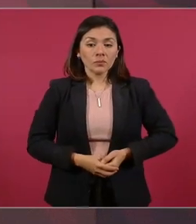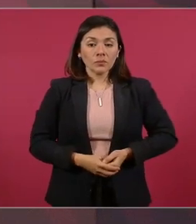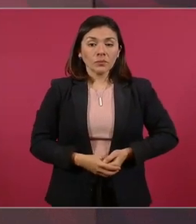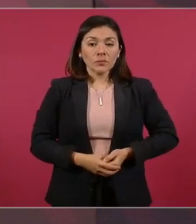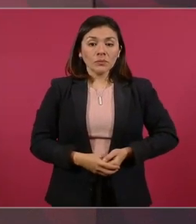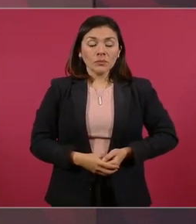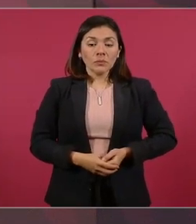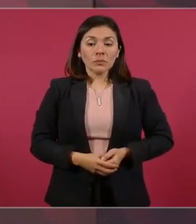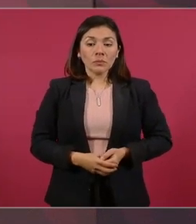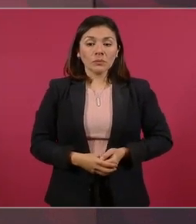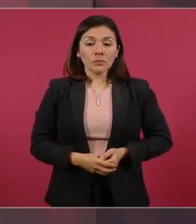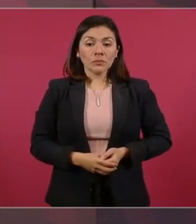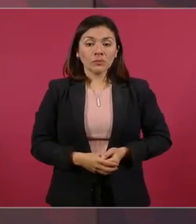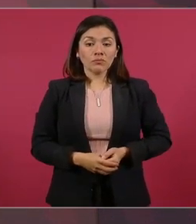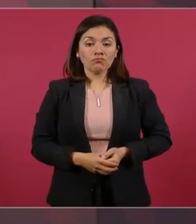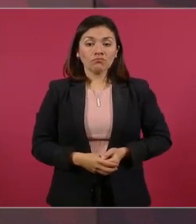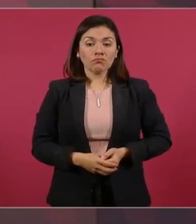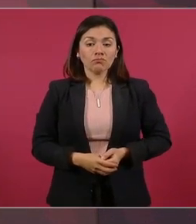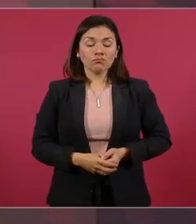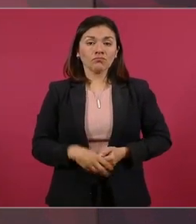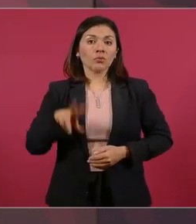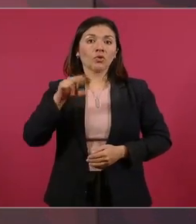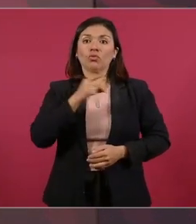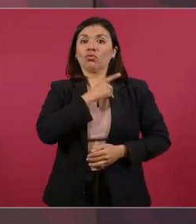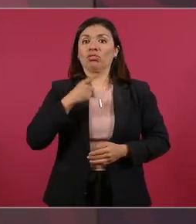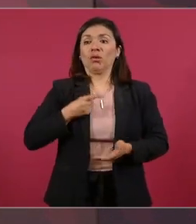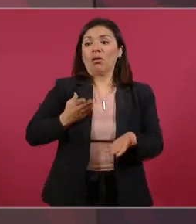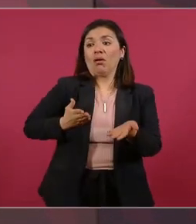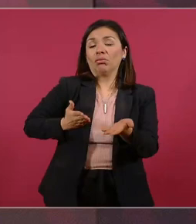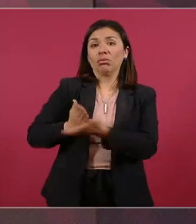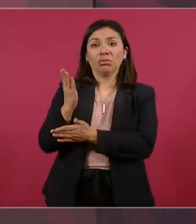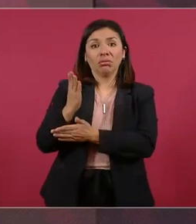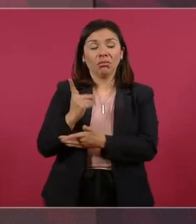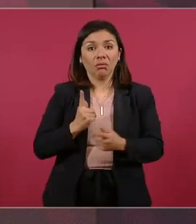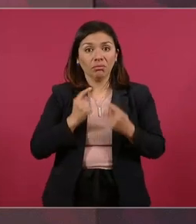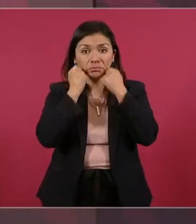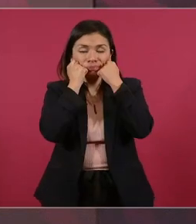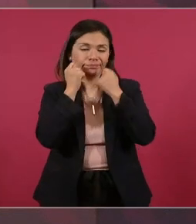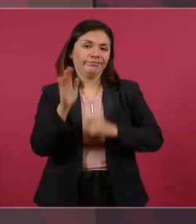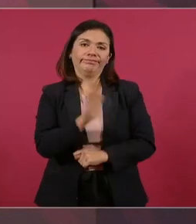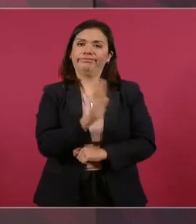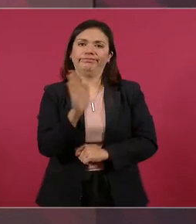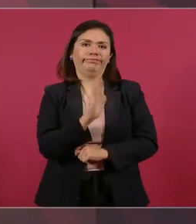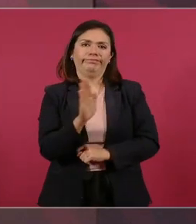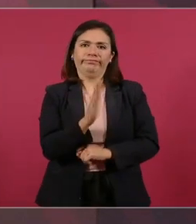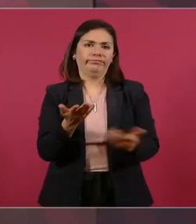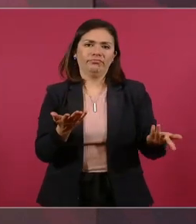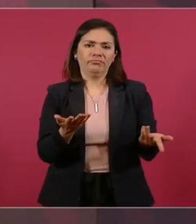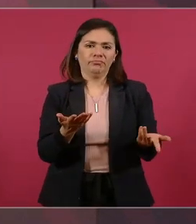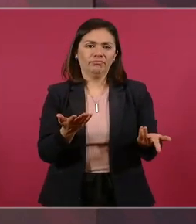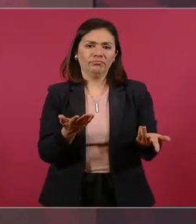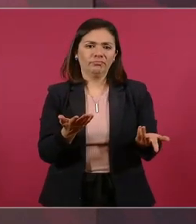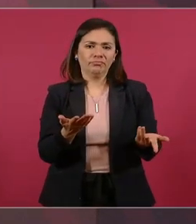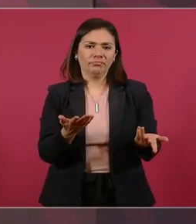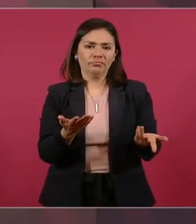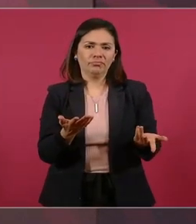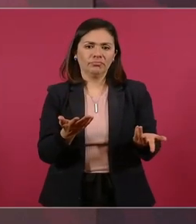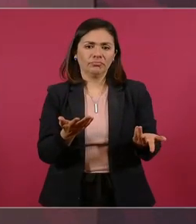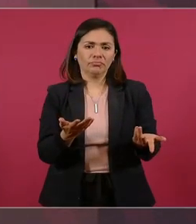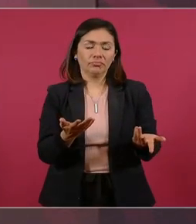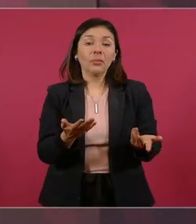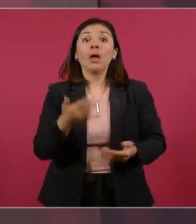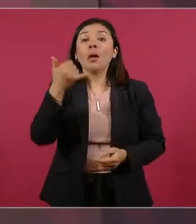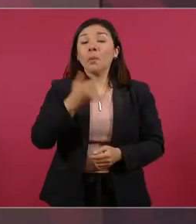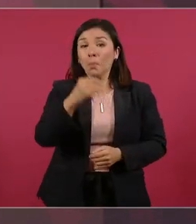que no haya ese intervencionismo descarado, pero también no solo es